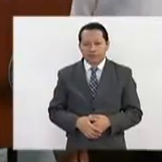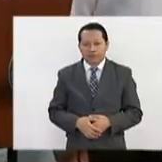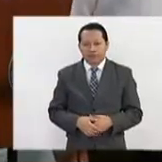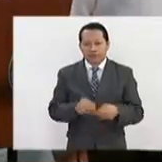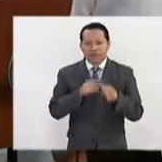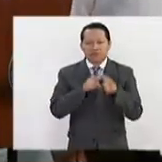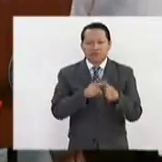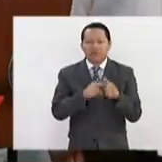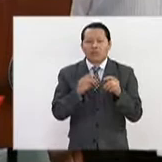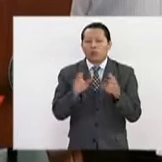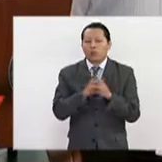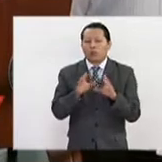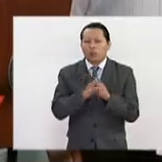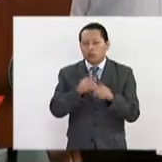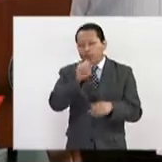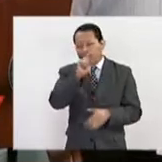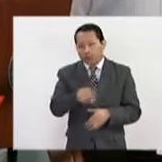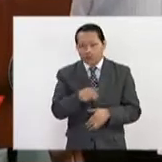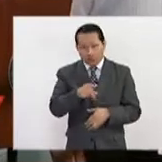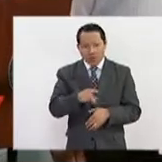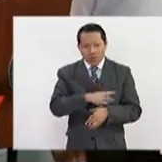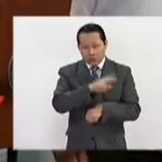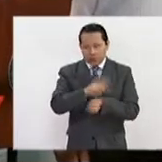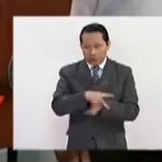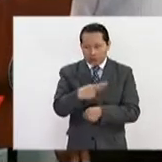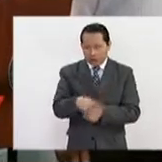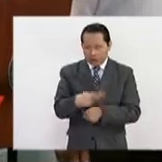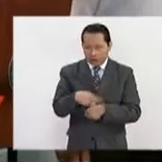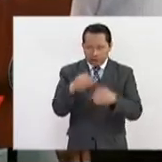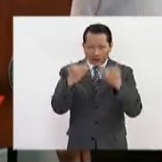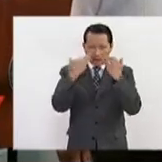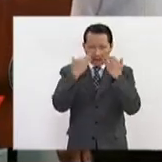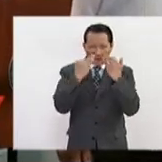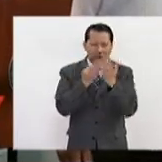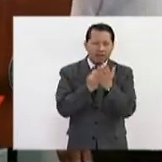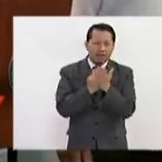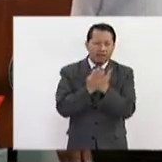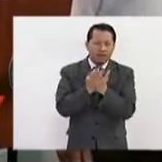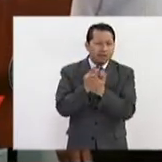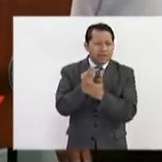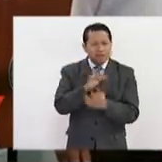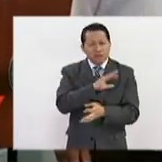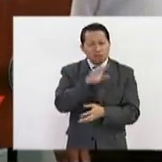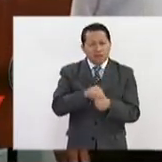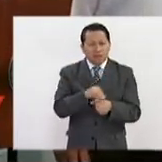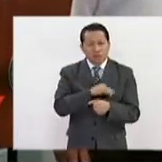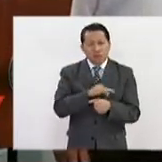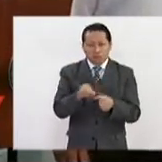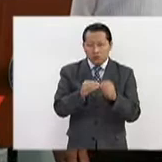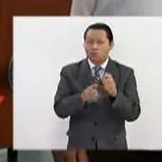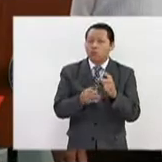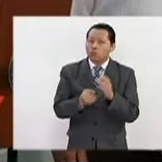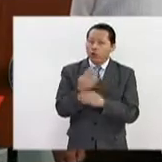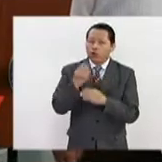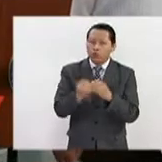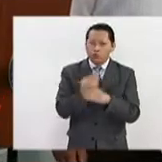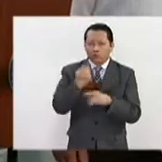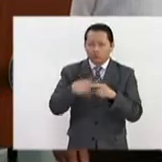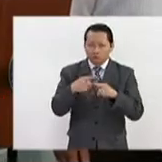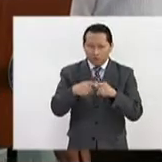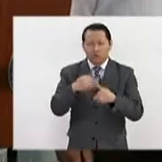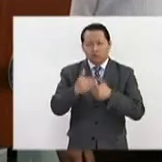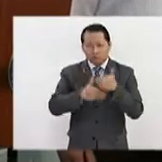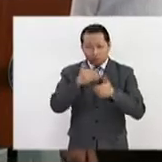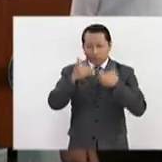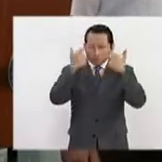Continuará sirviendo a la nación y será fiel testigo de la modernización de la flota naval de la Armada de México,